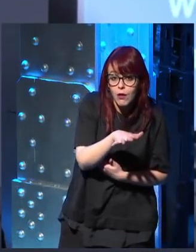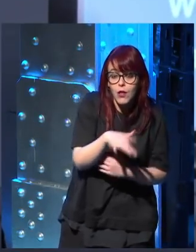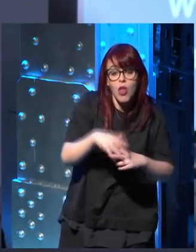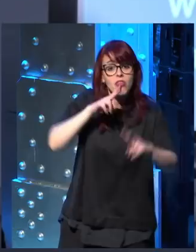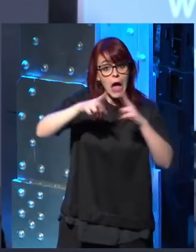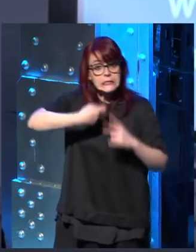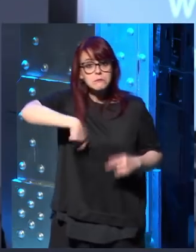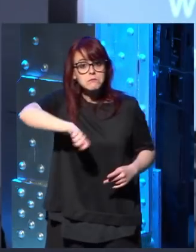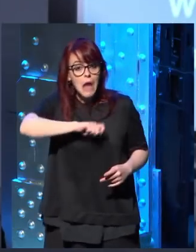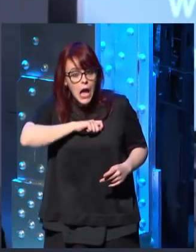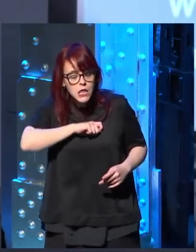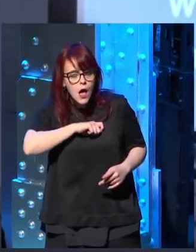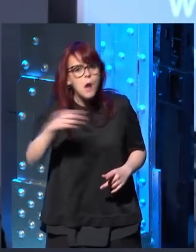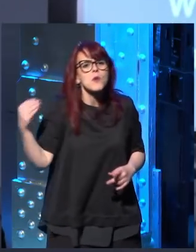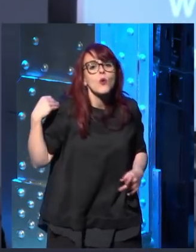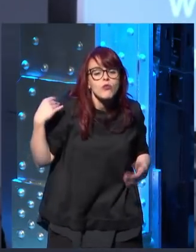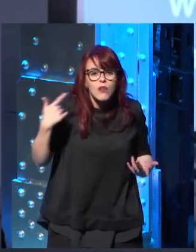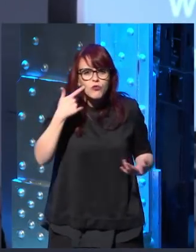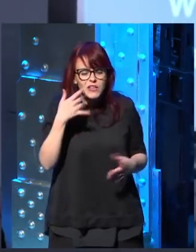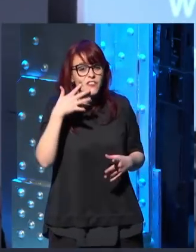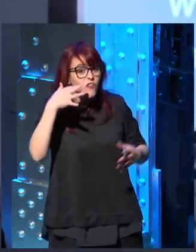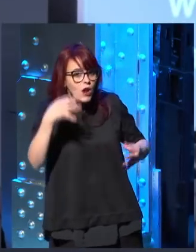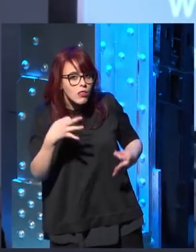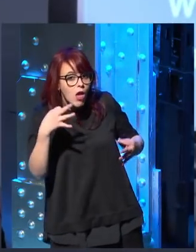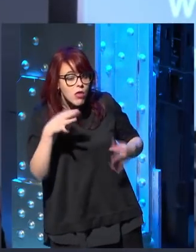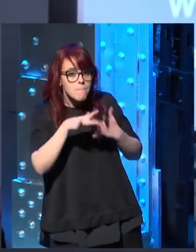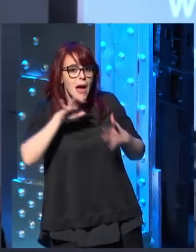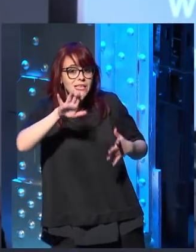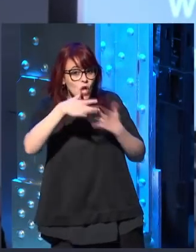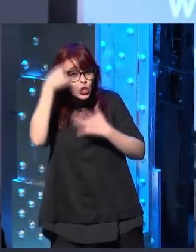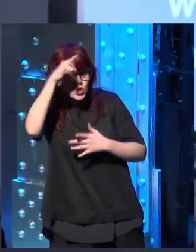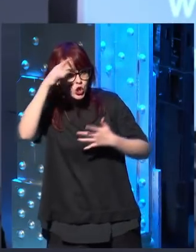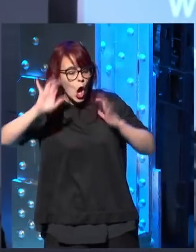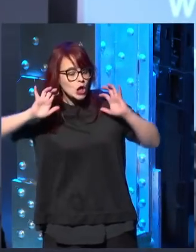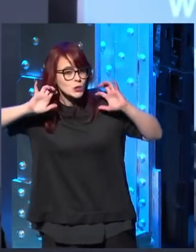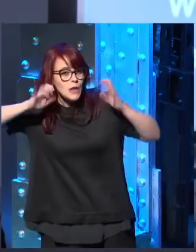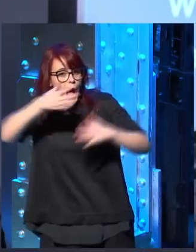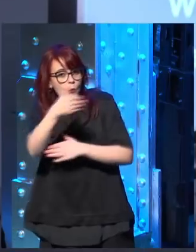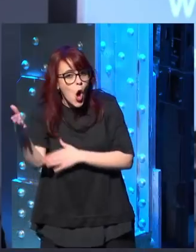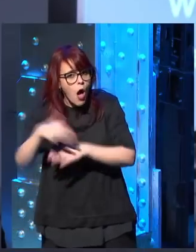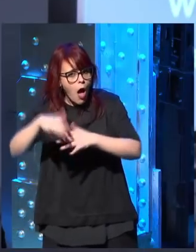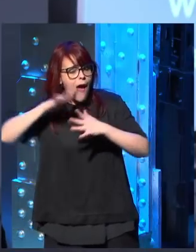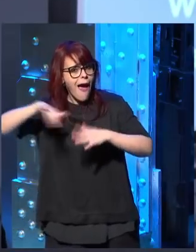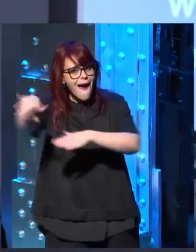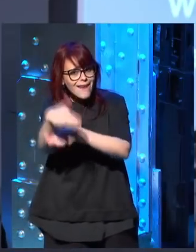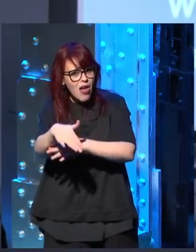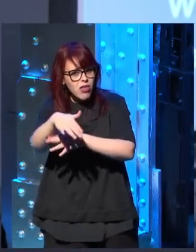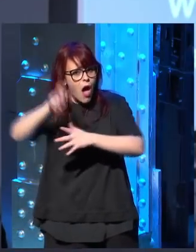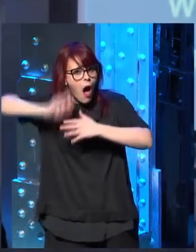Cuando le dije que de España, me preguntó si era verdad que en mi país los toros bravos iban por las calles.